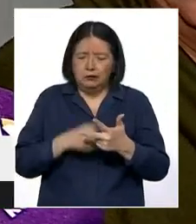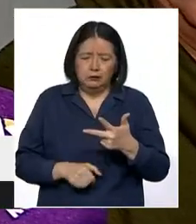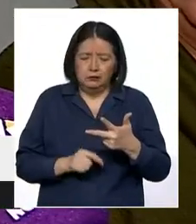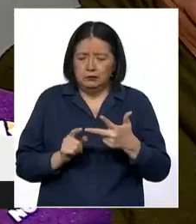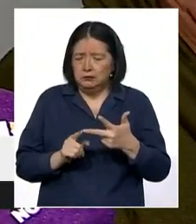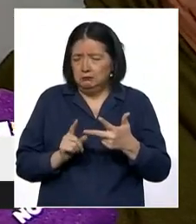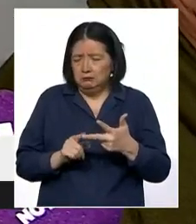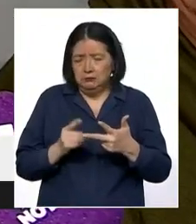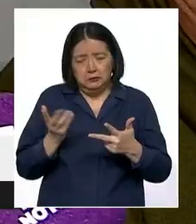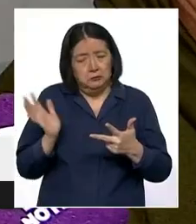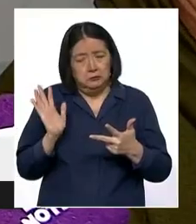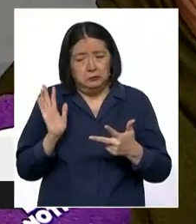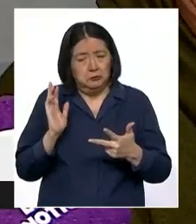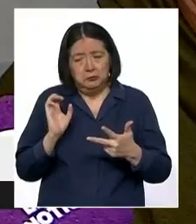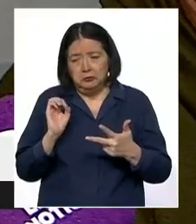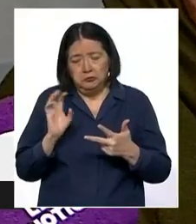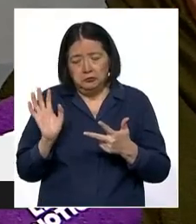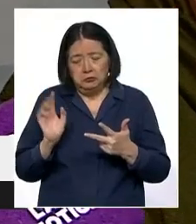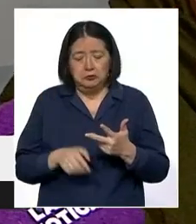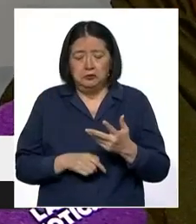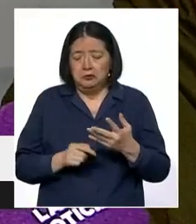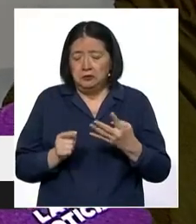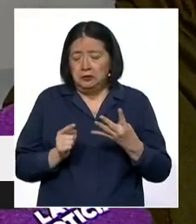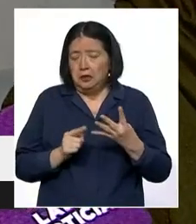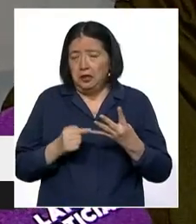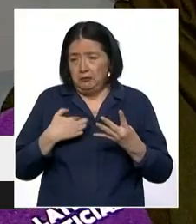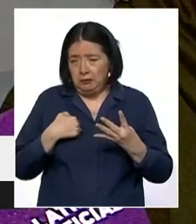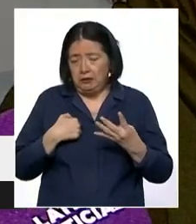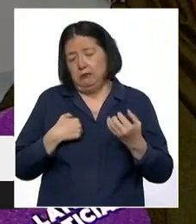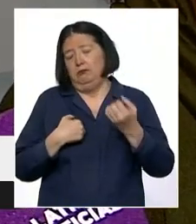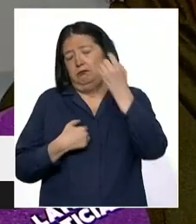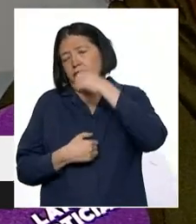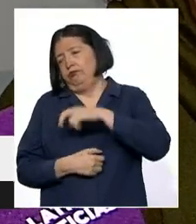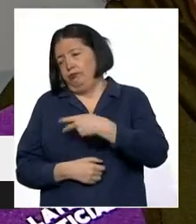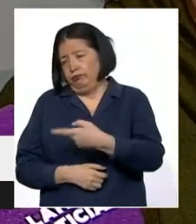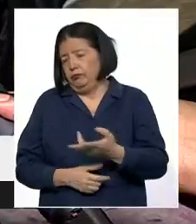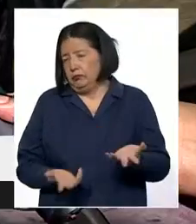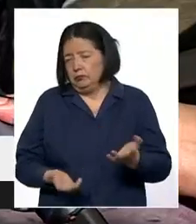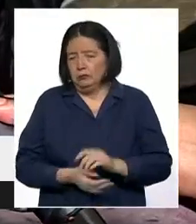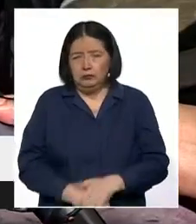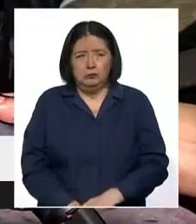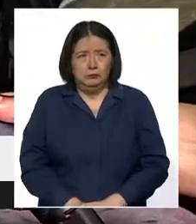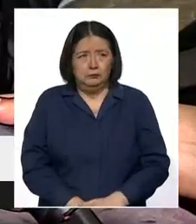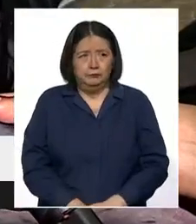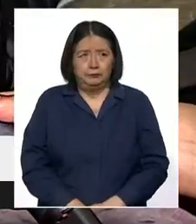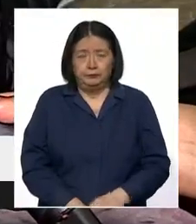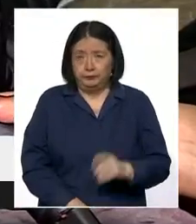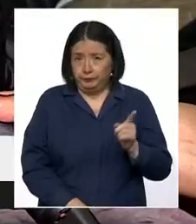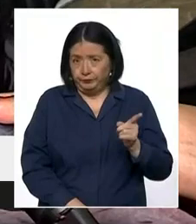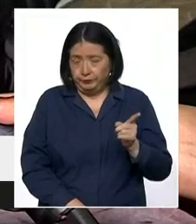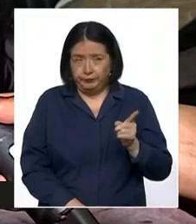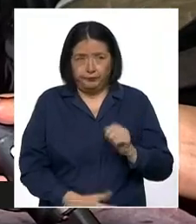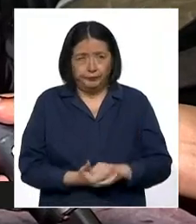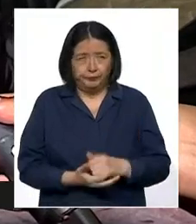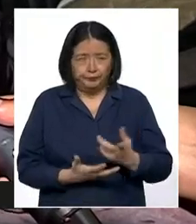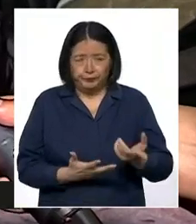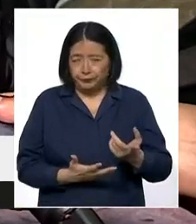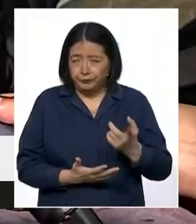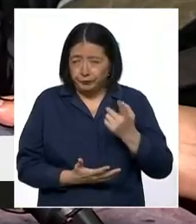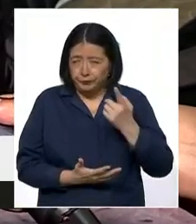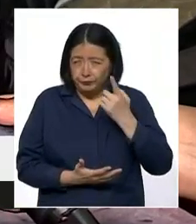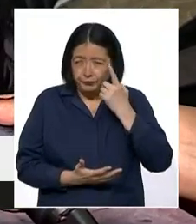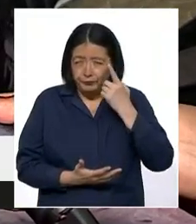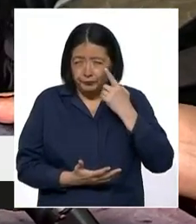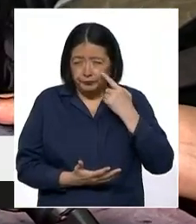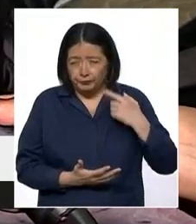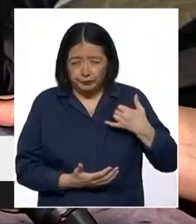otro no dijo nada y a mí me noquearon con una patada en la cara. Uno de los chicos que es de contextura mucho más